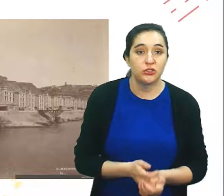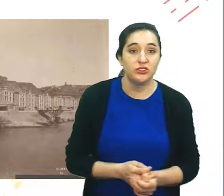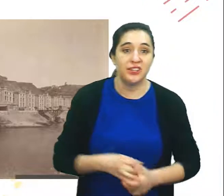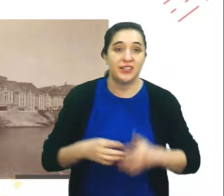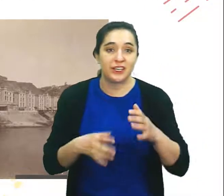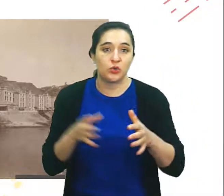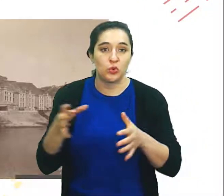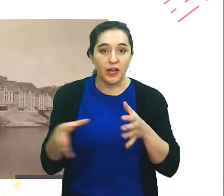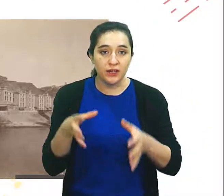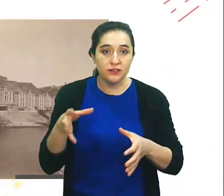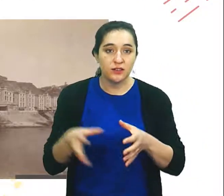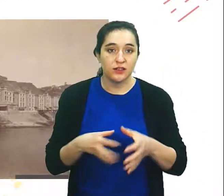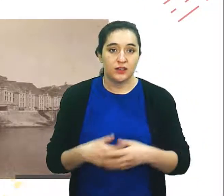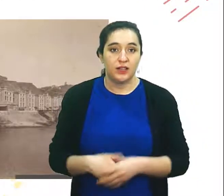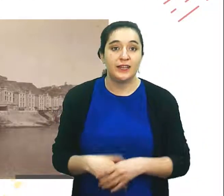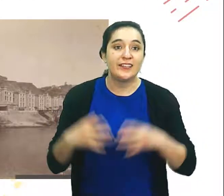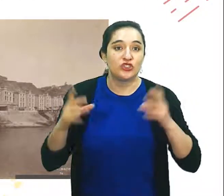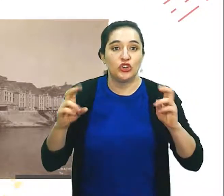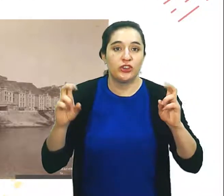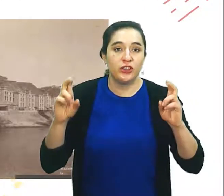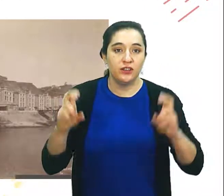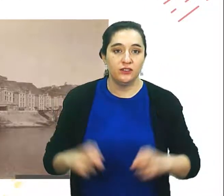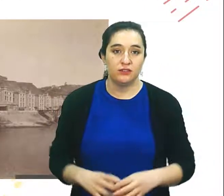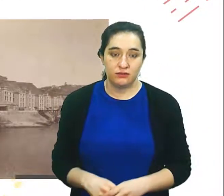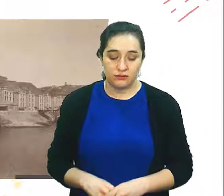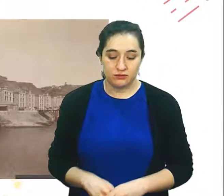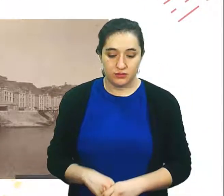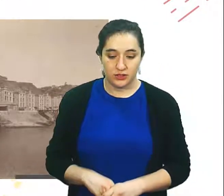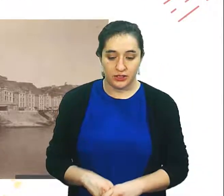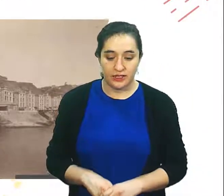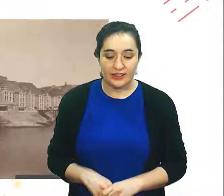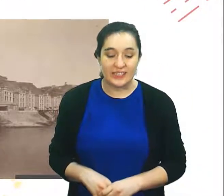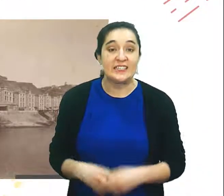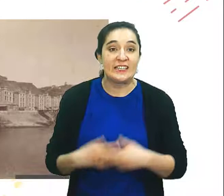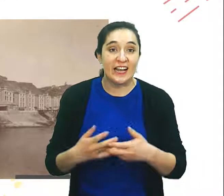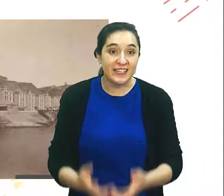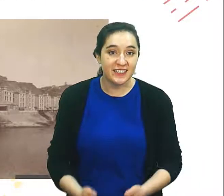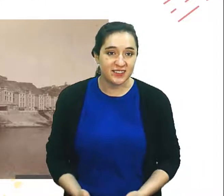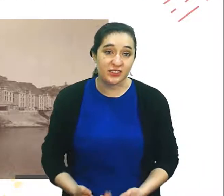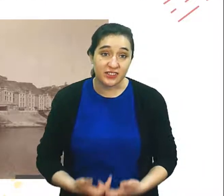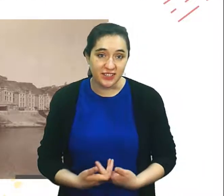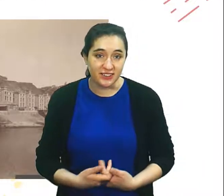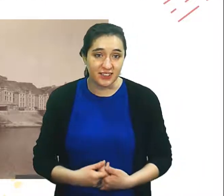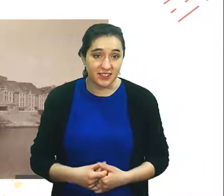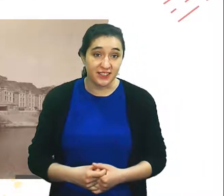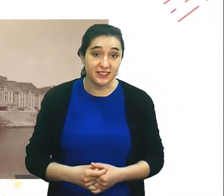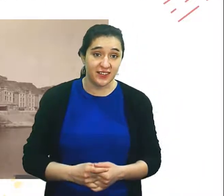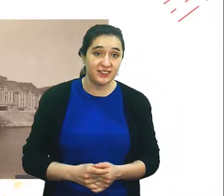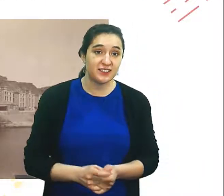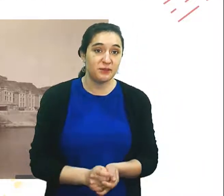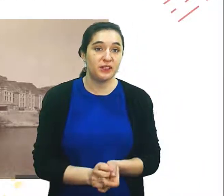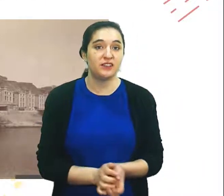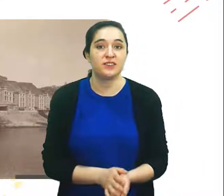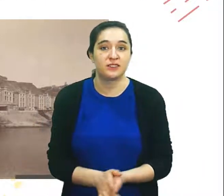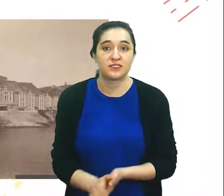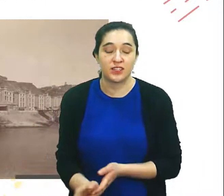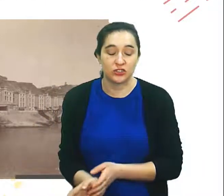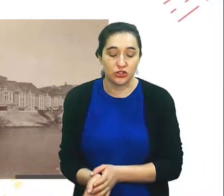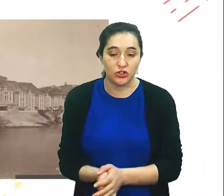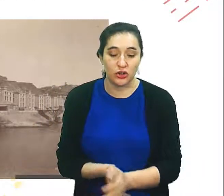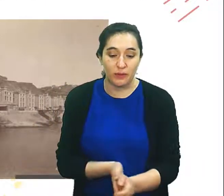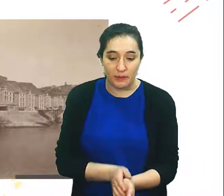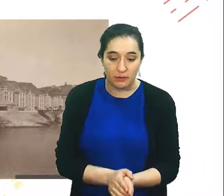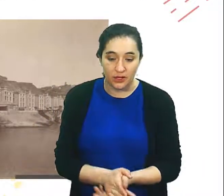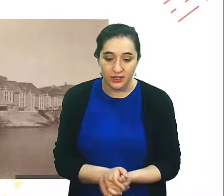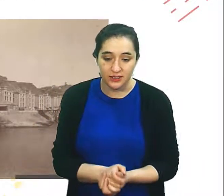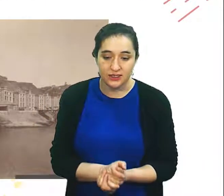encargados entonces de regular el desorden, estas chinganas que se realizaban también en el